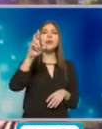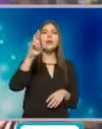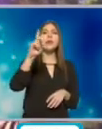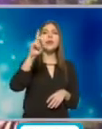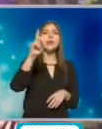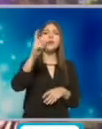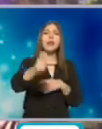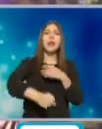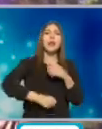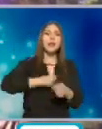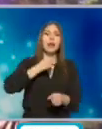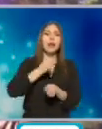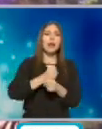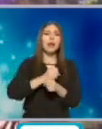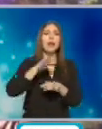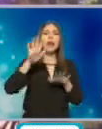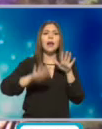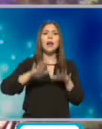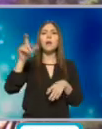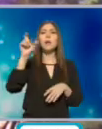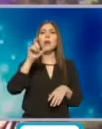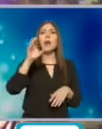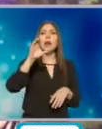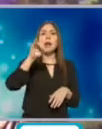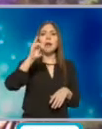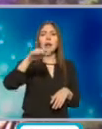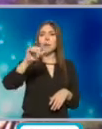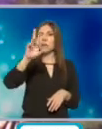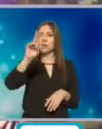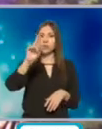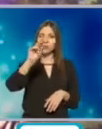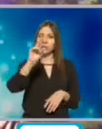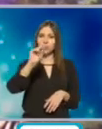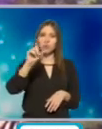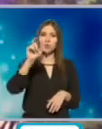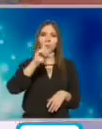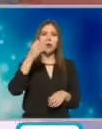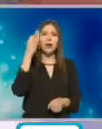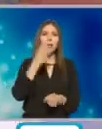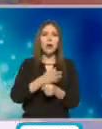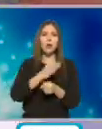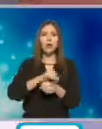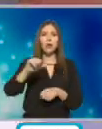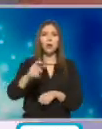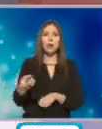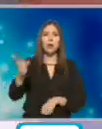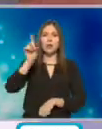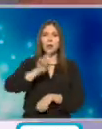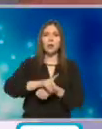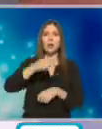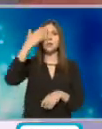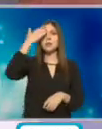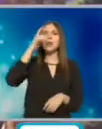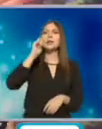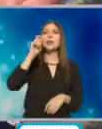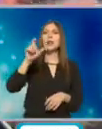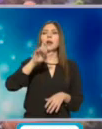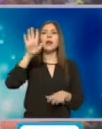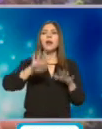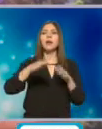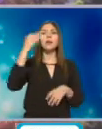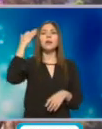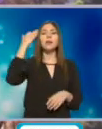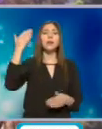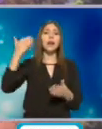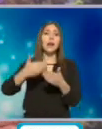eso yo cuando digo, vamos a dar el clima, no. Vas a dar las condiciones meteorológicas del día de hoy. Así es. ¿No? Cuando tú sumas